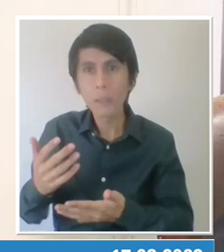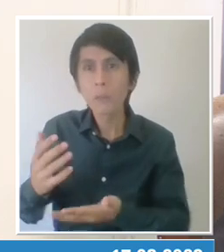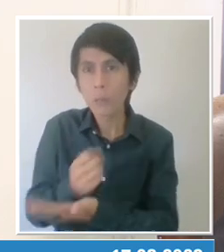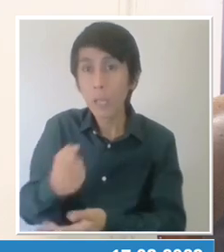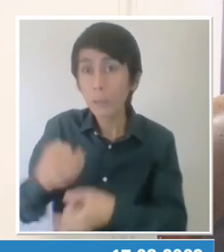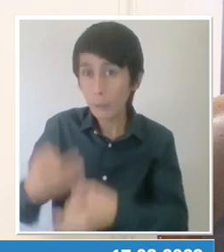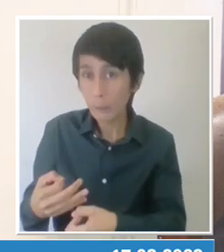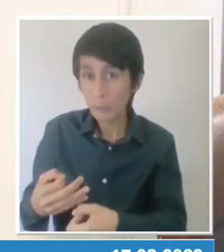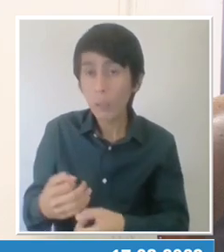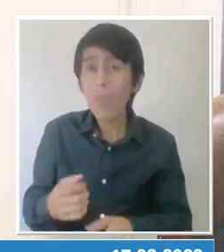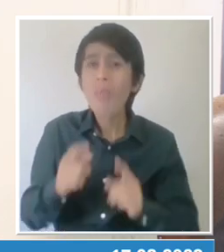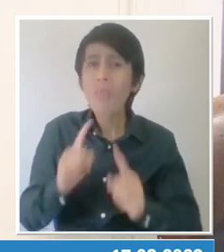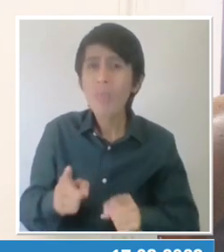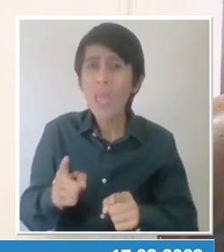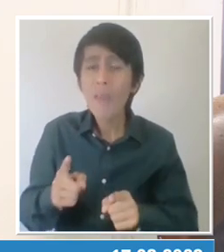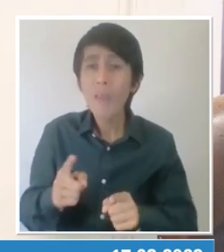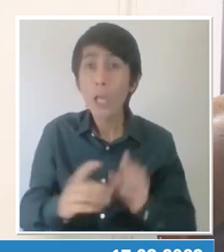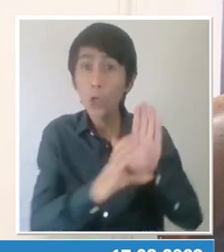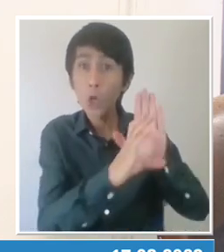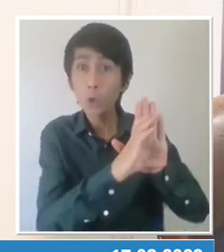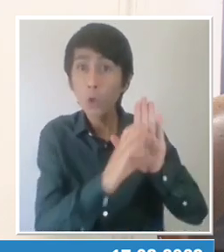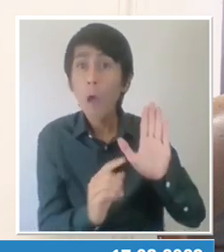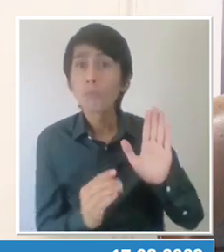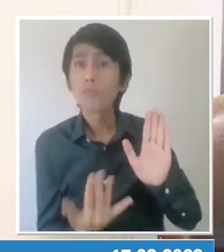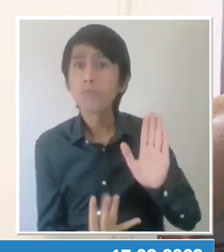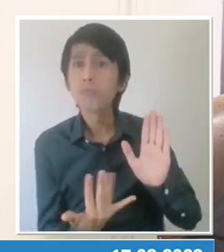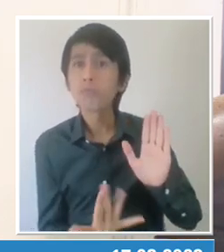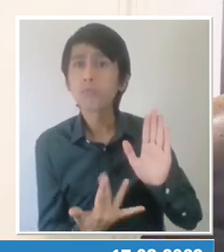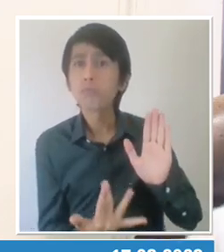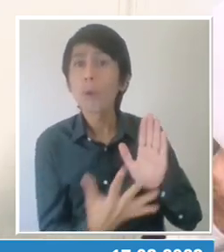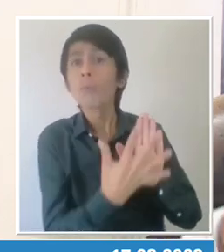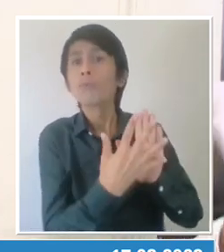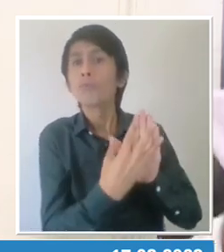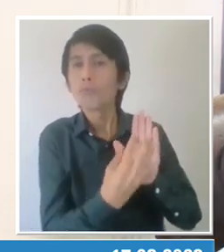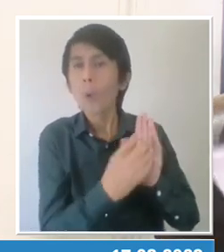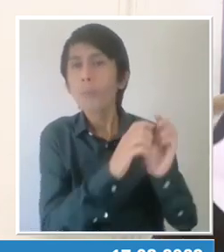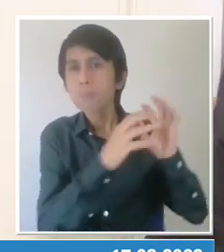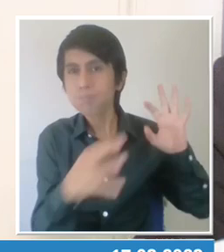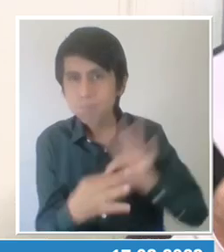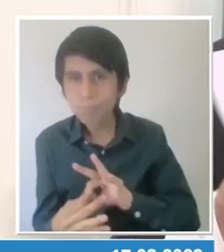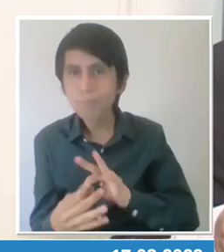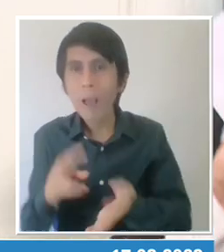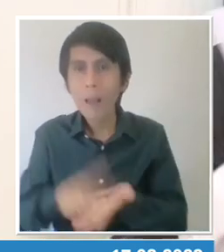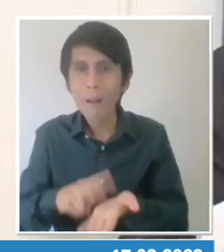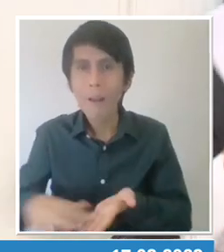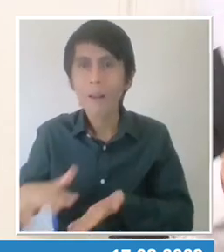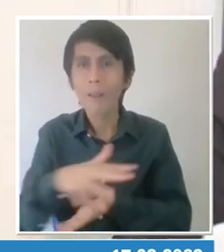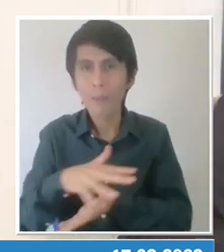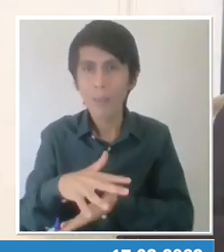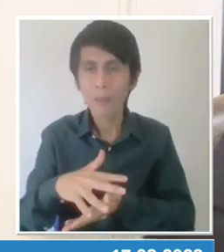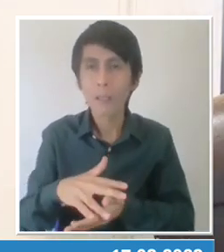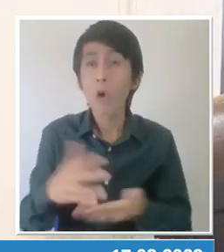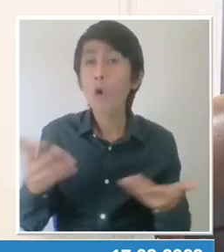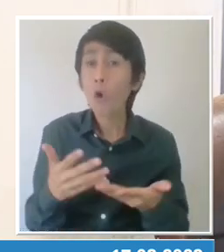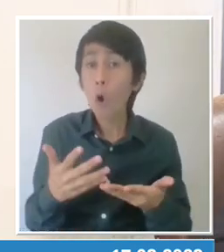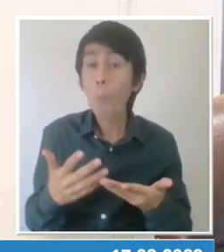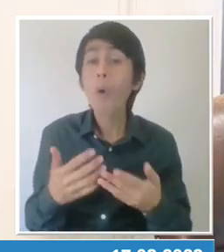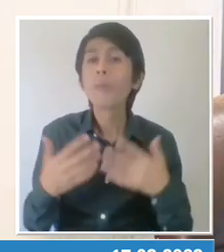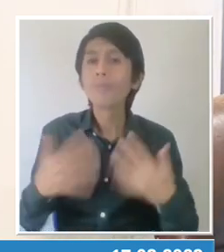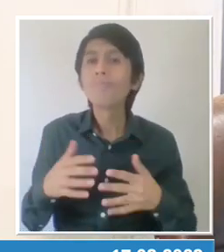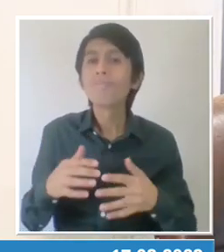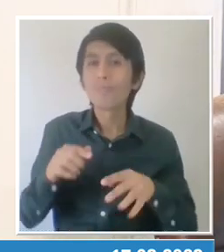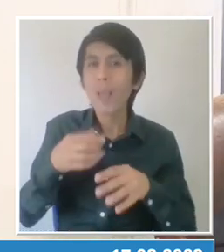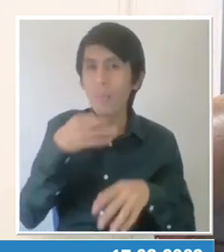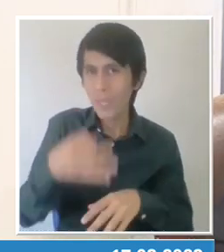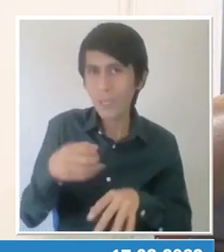latente, esperando que sea llevada a la práctica a través de los mecanismos que podemos señalar de participación.